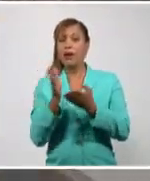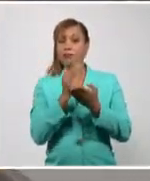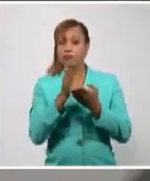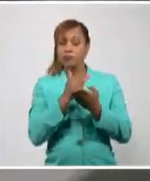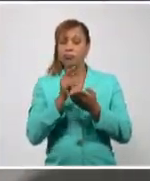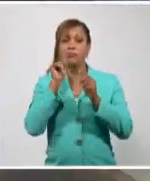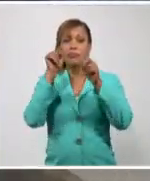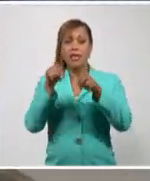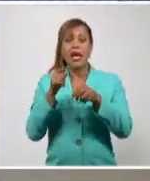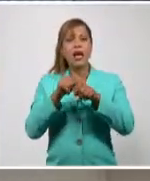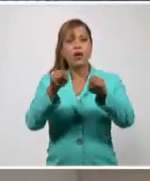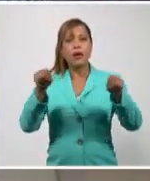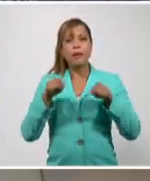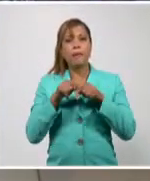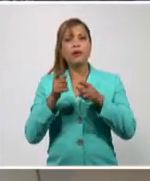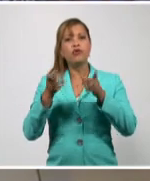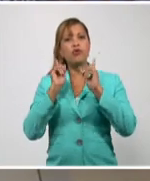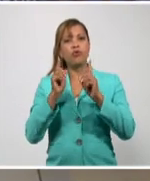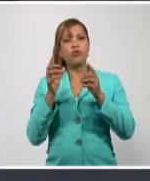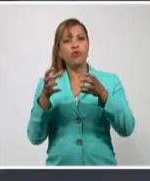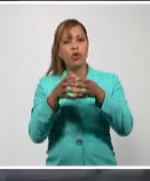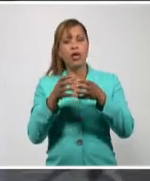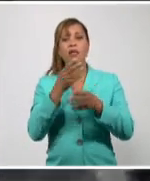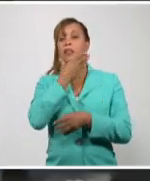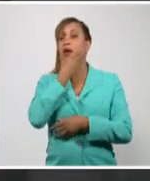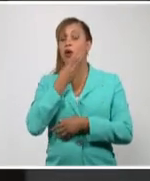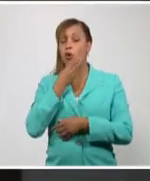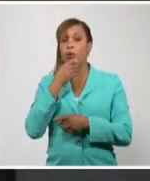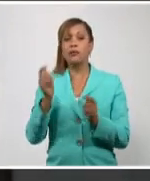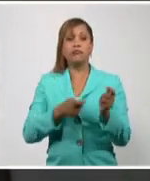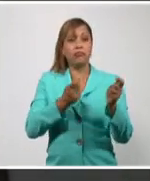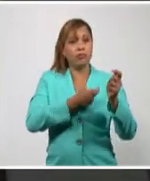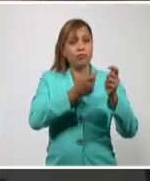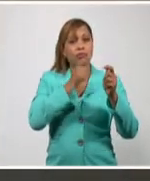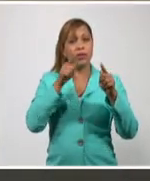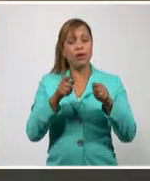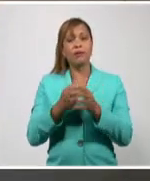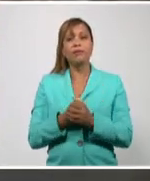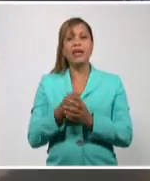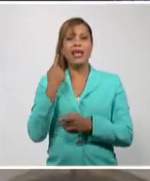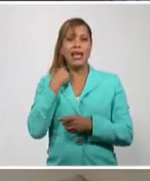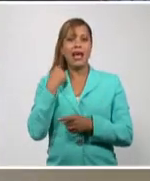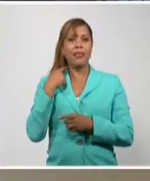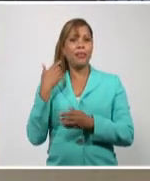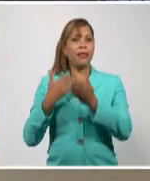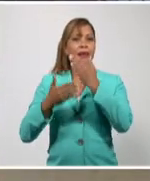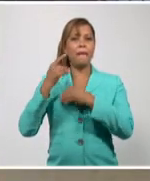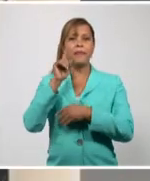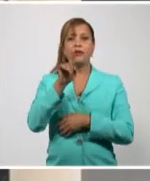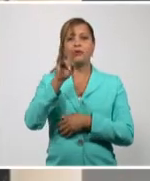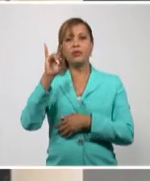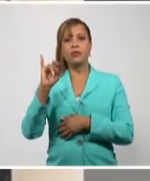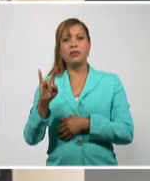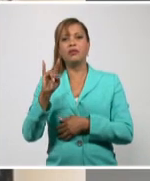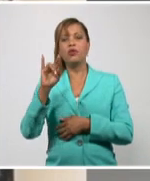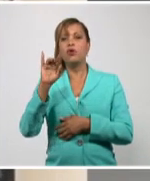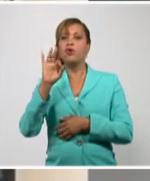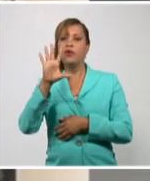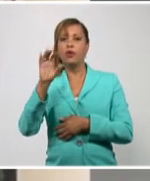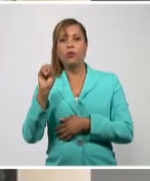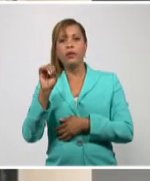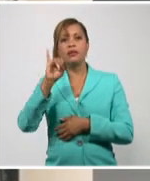espacio de reunión de jóvenes independentistas encabezados por el propio Cisneros durante las décadas de 1850 y 1860.